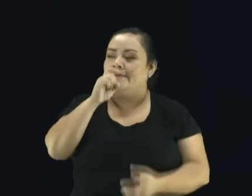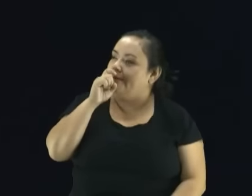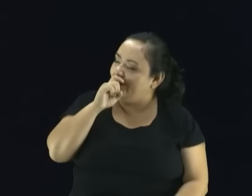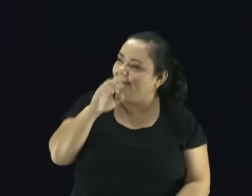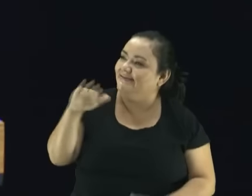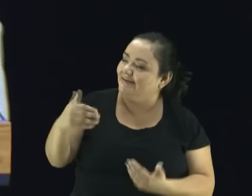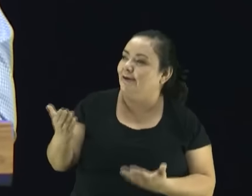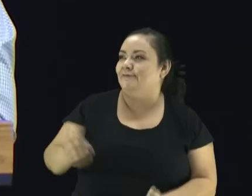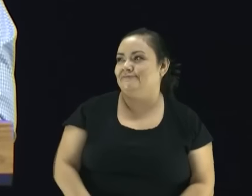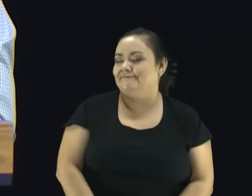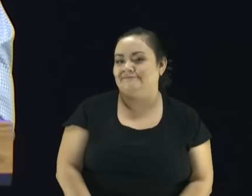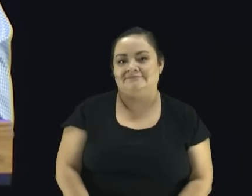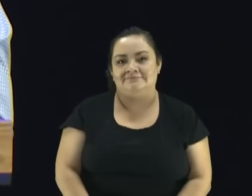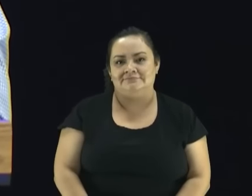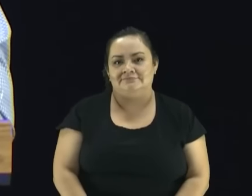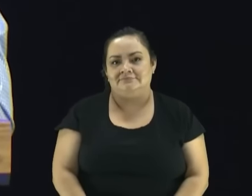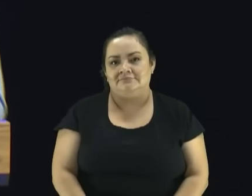algo